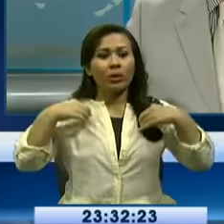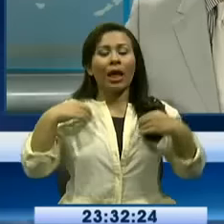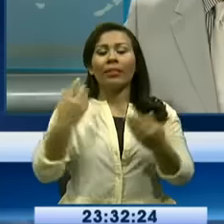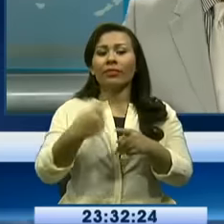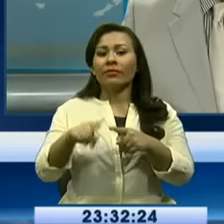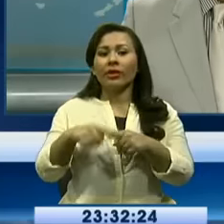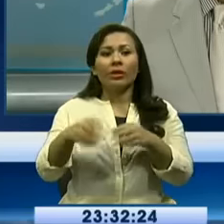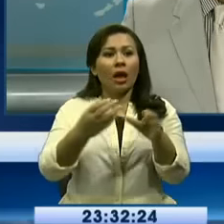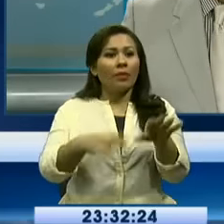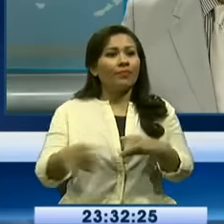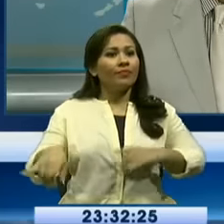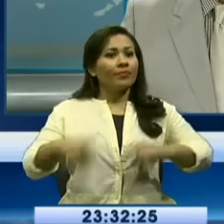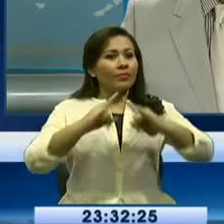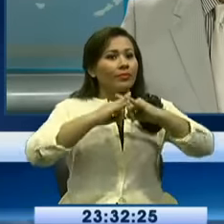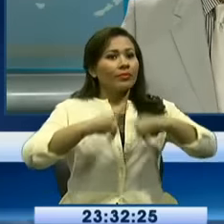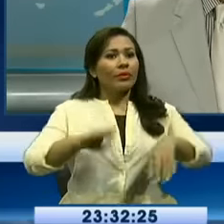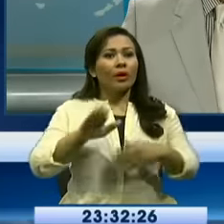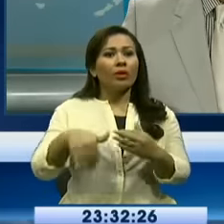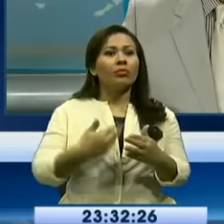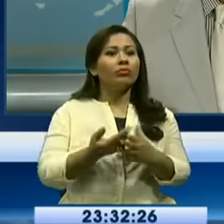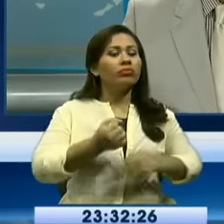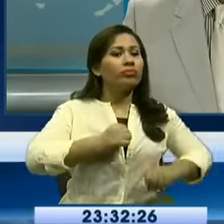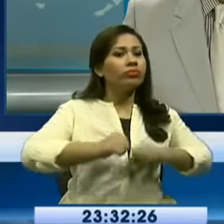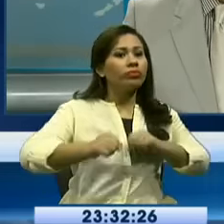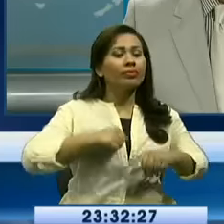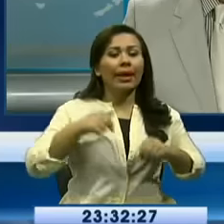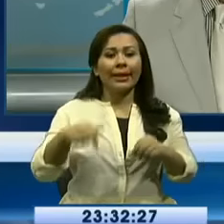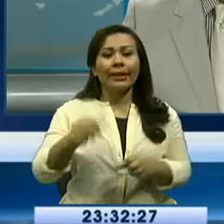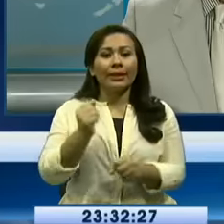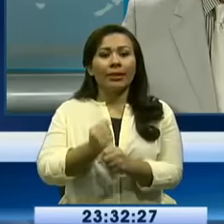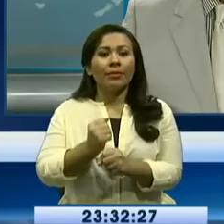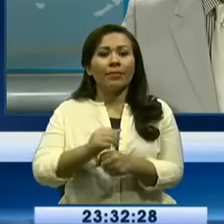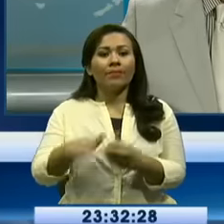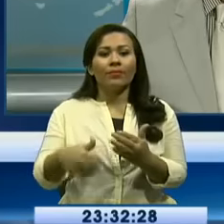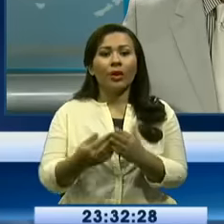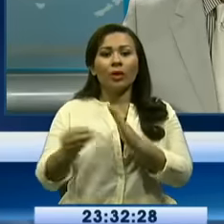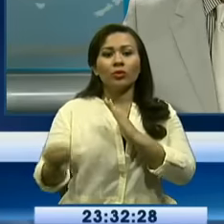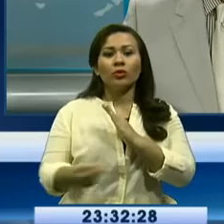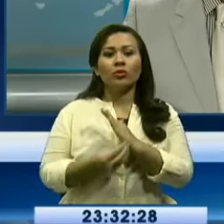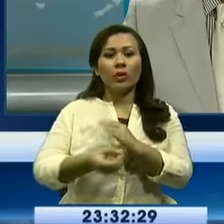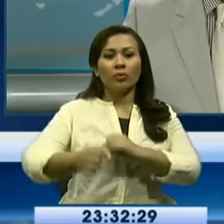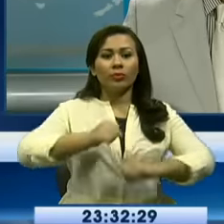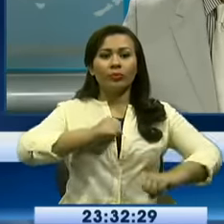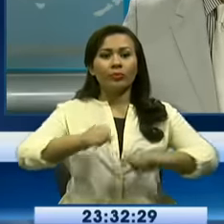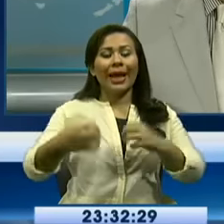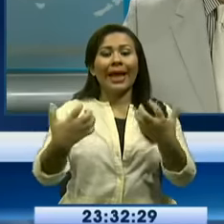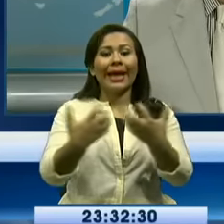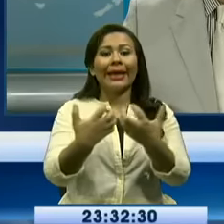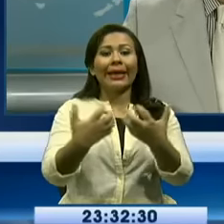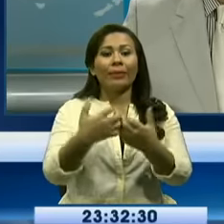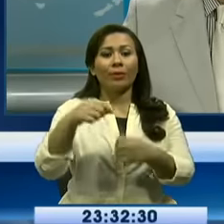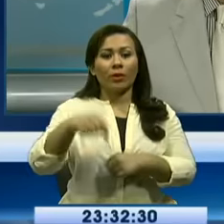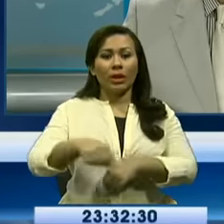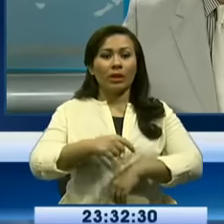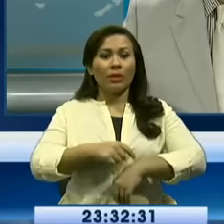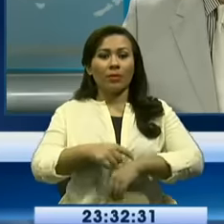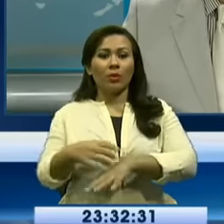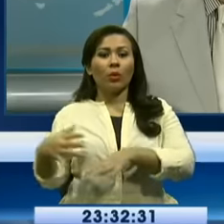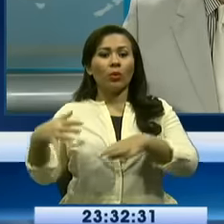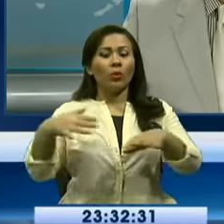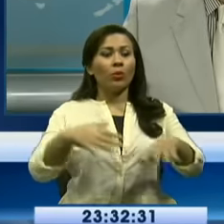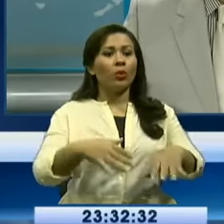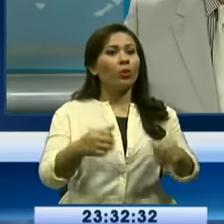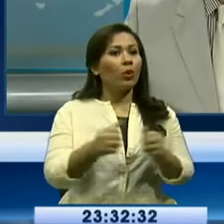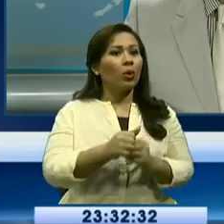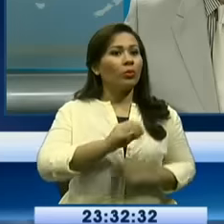tenemos instaladas carpas, es decir, todo el cuerpo provincial. Aquí se trata de sumar esfuerzos, todo el equipo del Ejecutivo Desconcentrado, con el